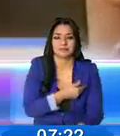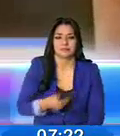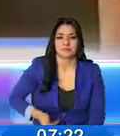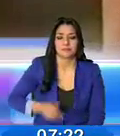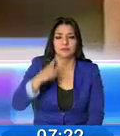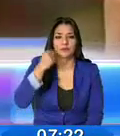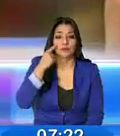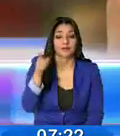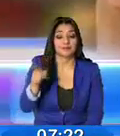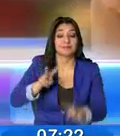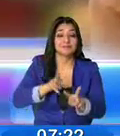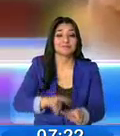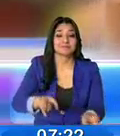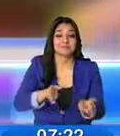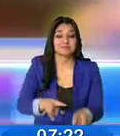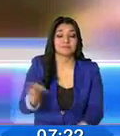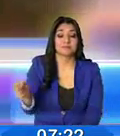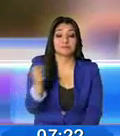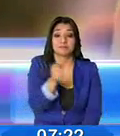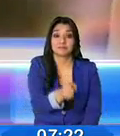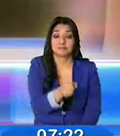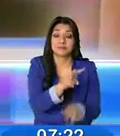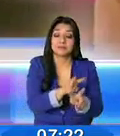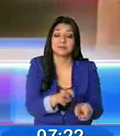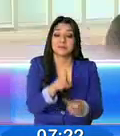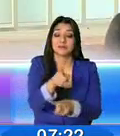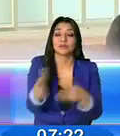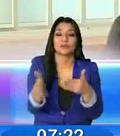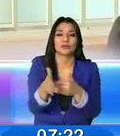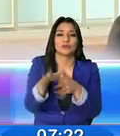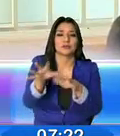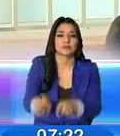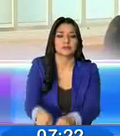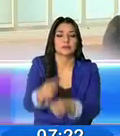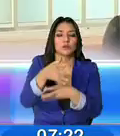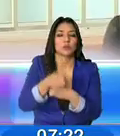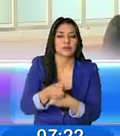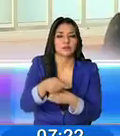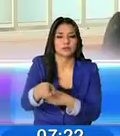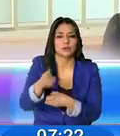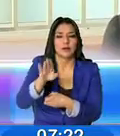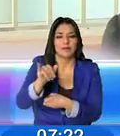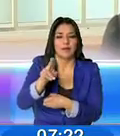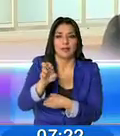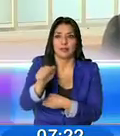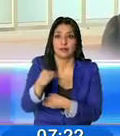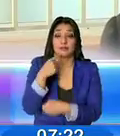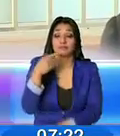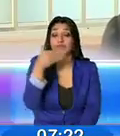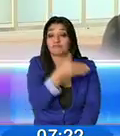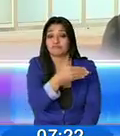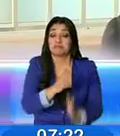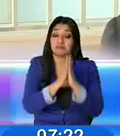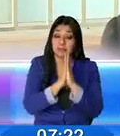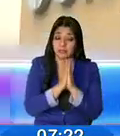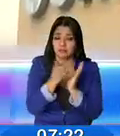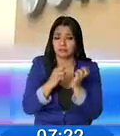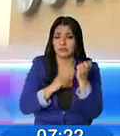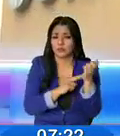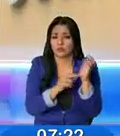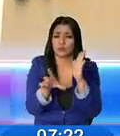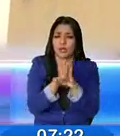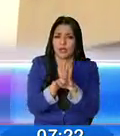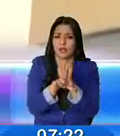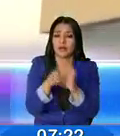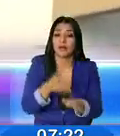es investigado por el secuestro del exasambleísta Fernando Balda. Luis Molina explica que acudieron a esta medida legal porque